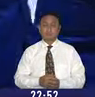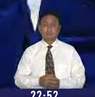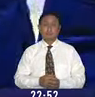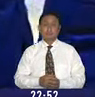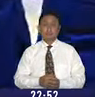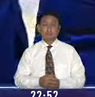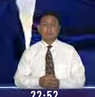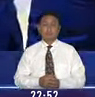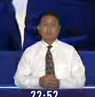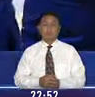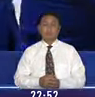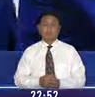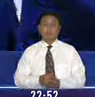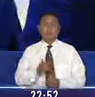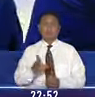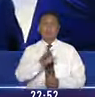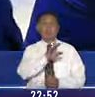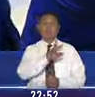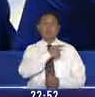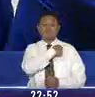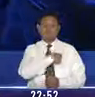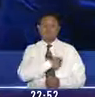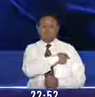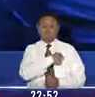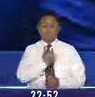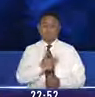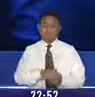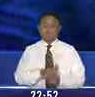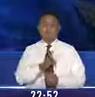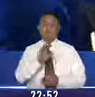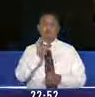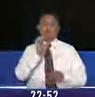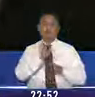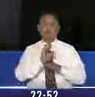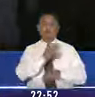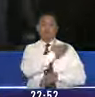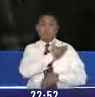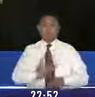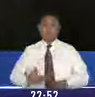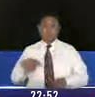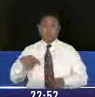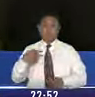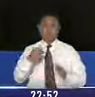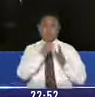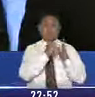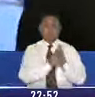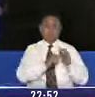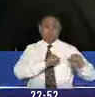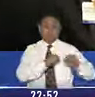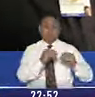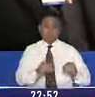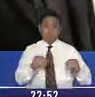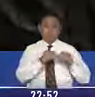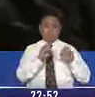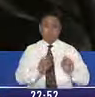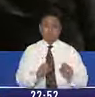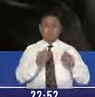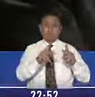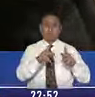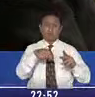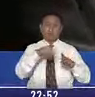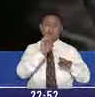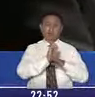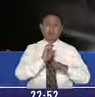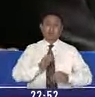mandatario ecuatoriano lleva una agenda intensa que se comprende trata de generar mayores oportunidades para el Ecuador. Entre sus